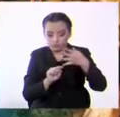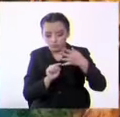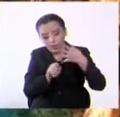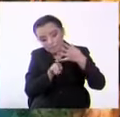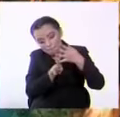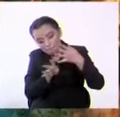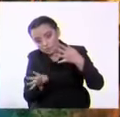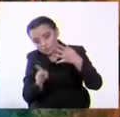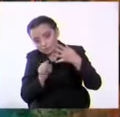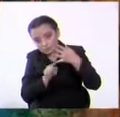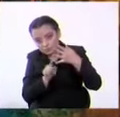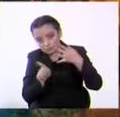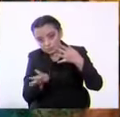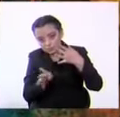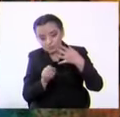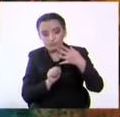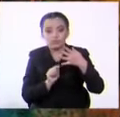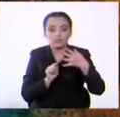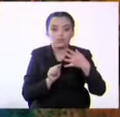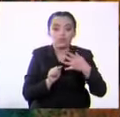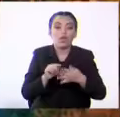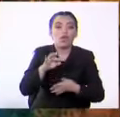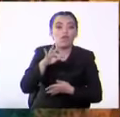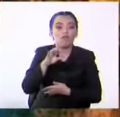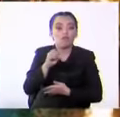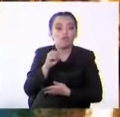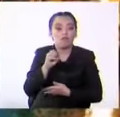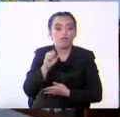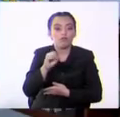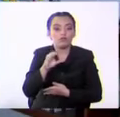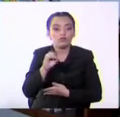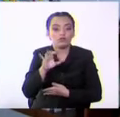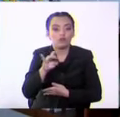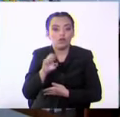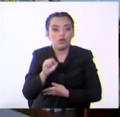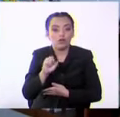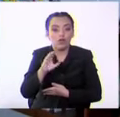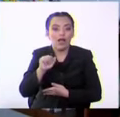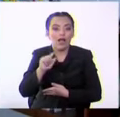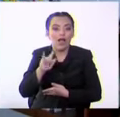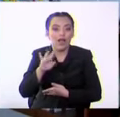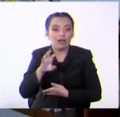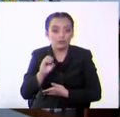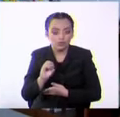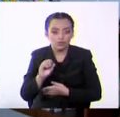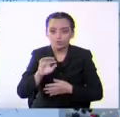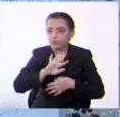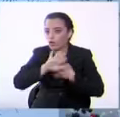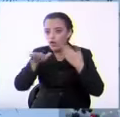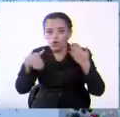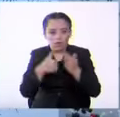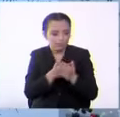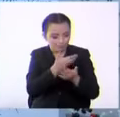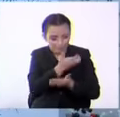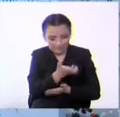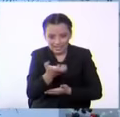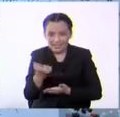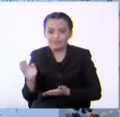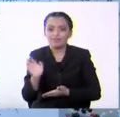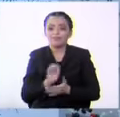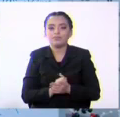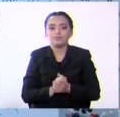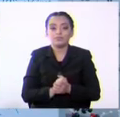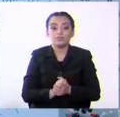El fósforo, el potasio, el calcio, el nitrógeno, todos estos elementos que nosotros